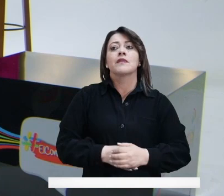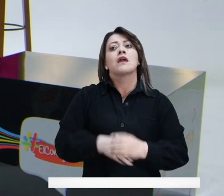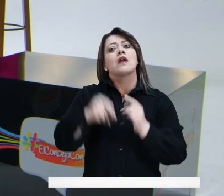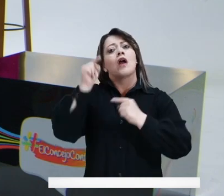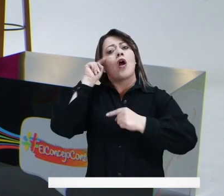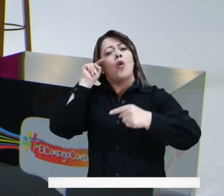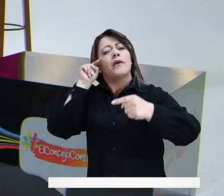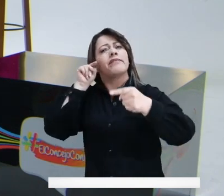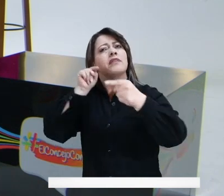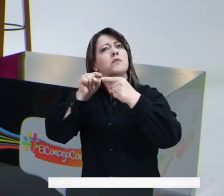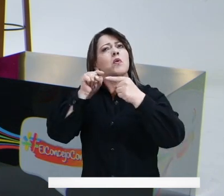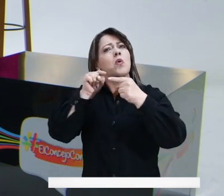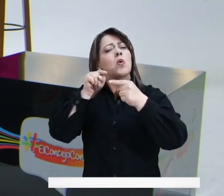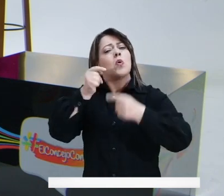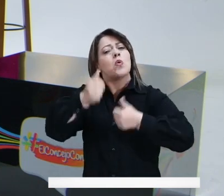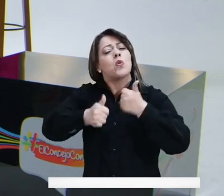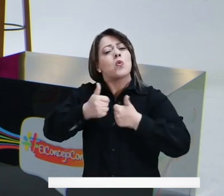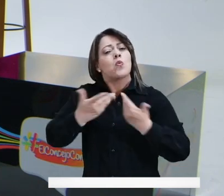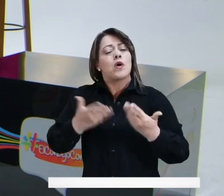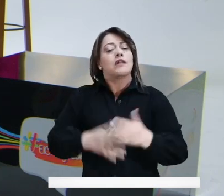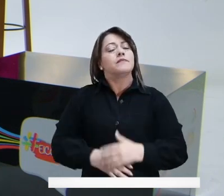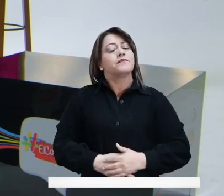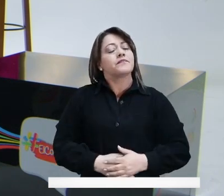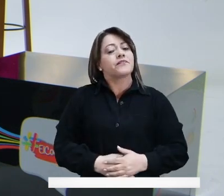de las metas justamente es